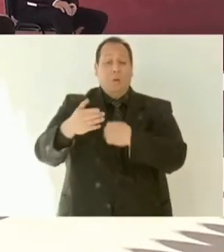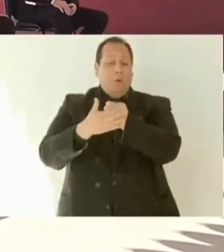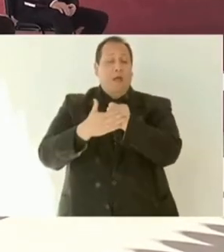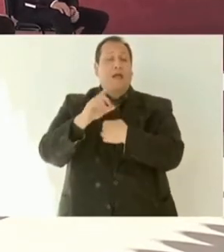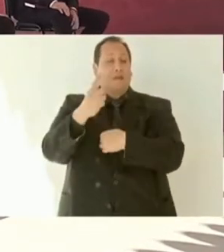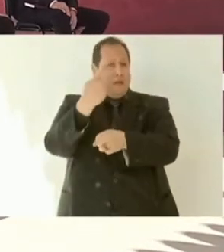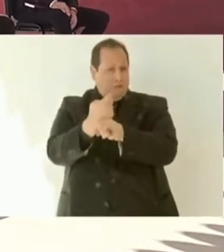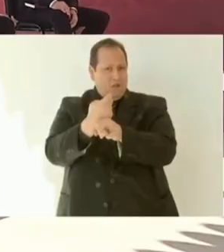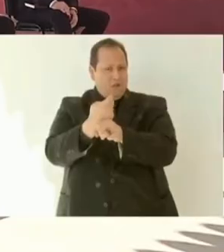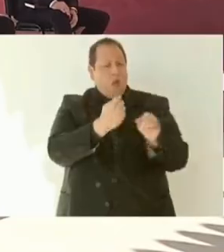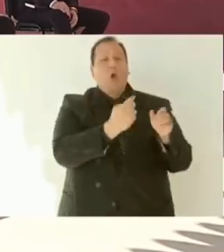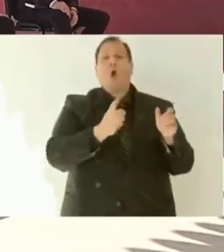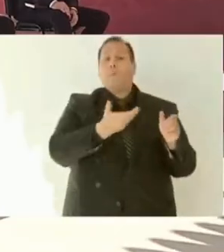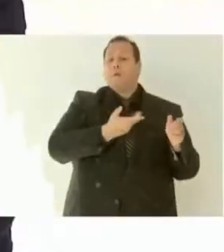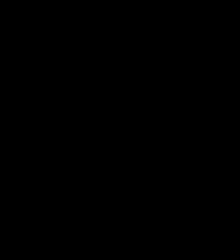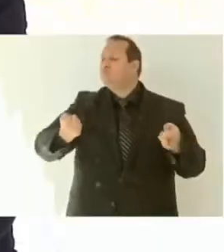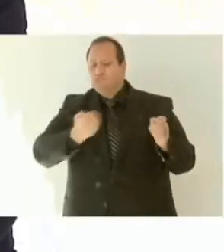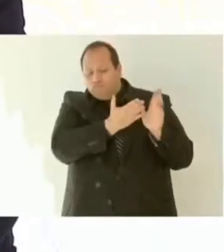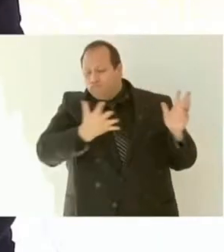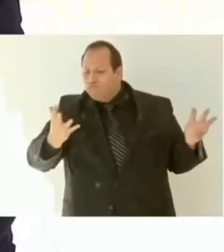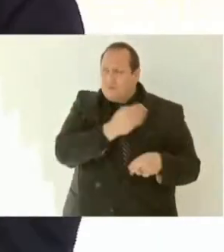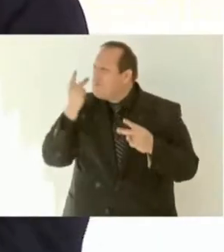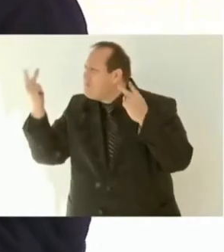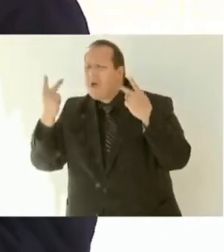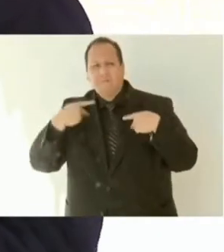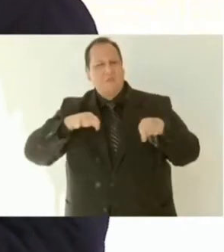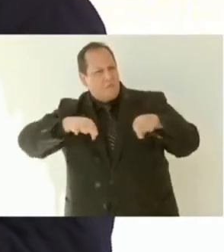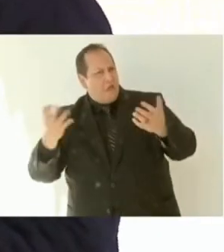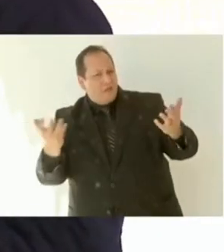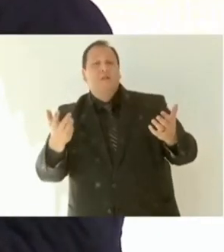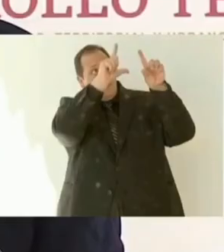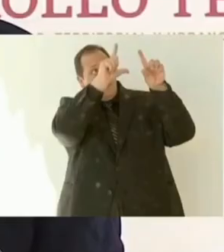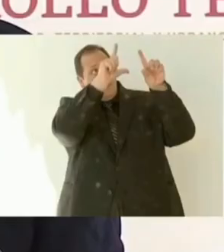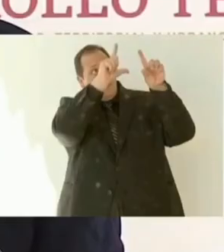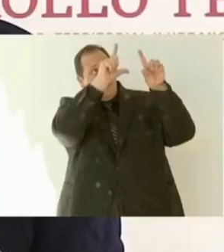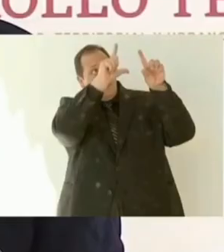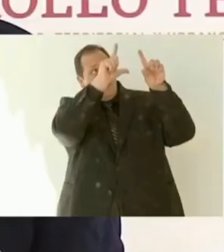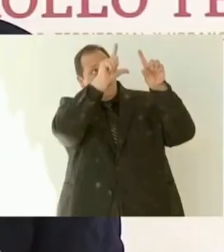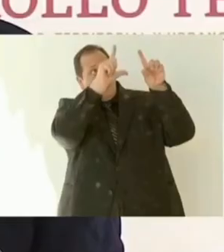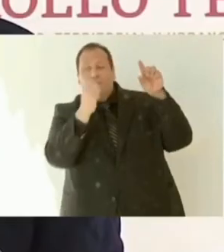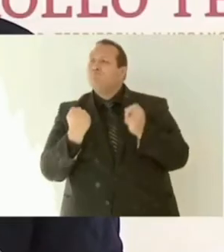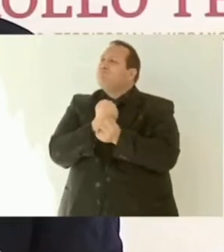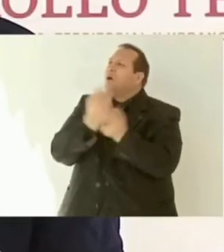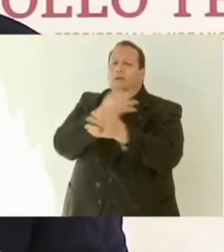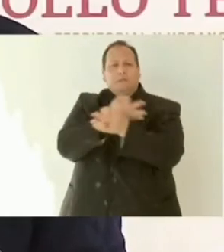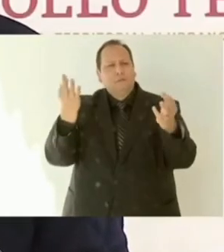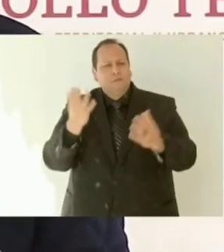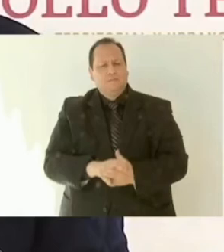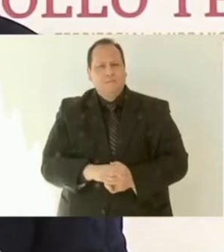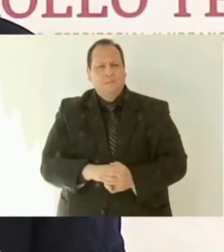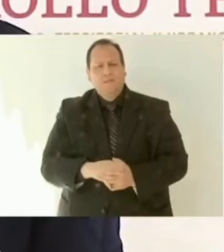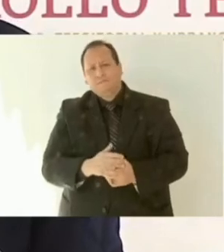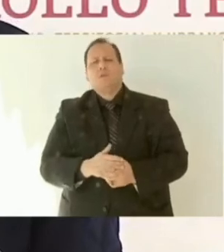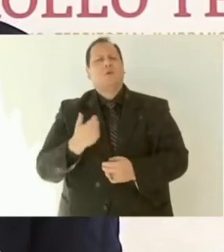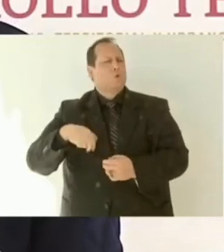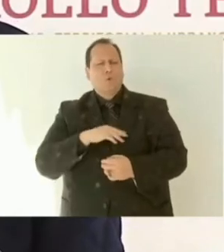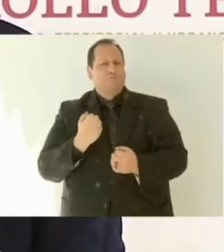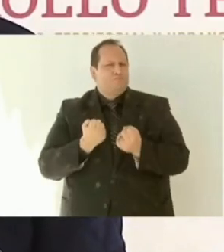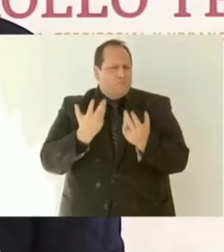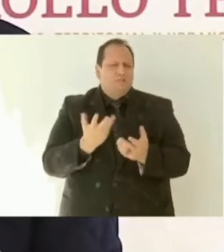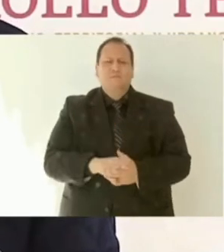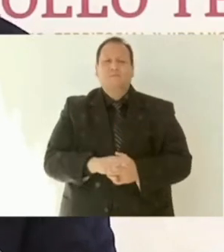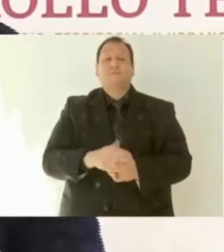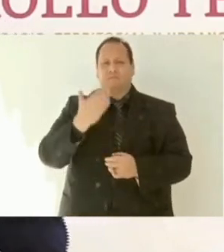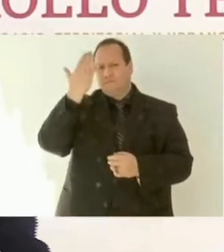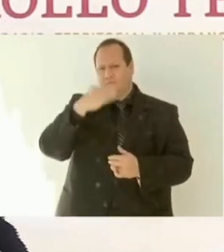cumplimos 2 años de estar en la presidencia. Y quiero decirle al pueblo de México que estamos